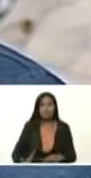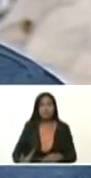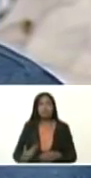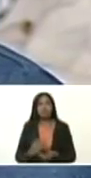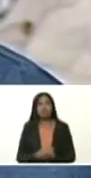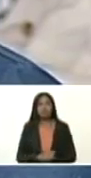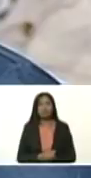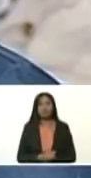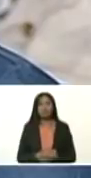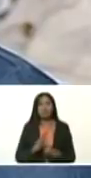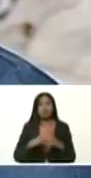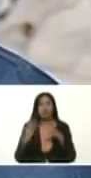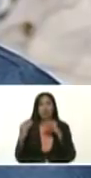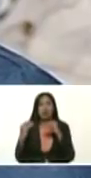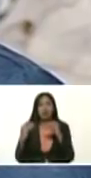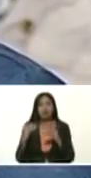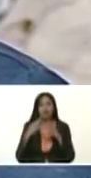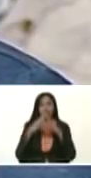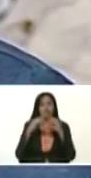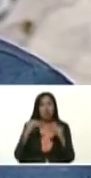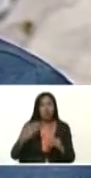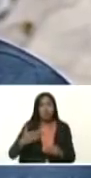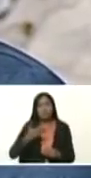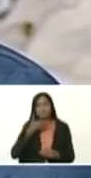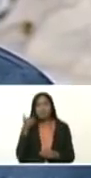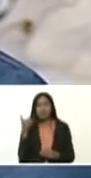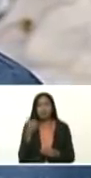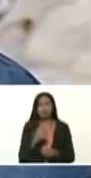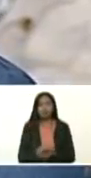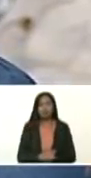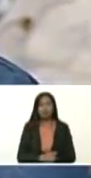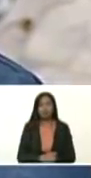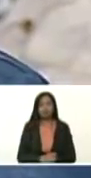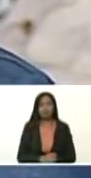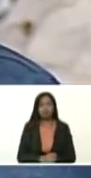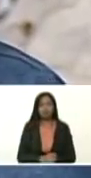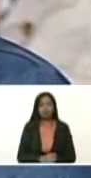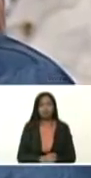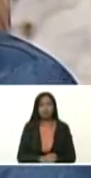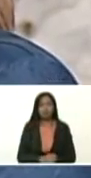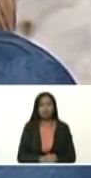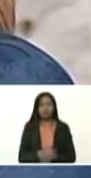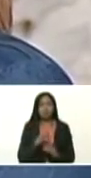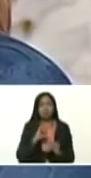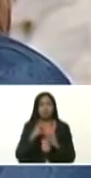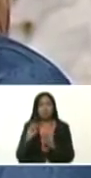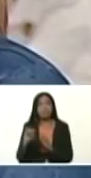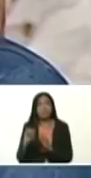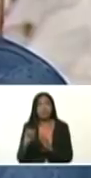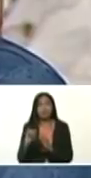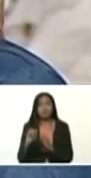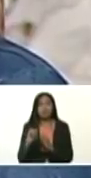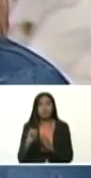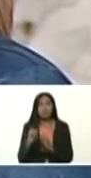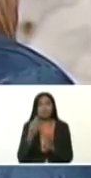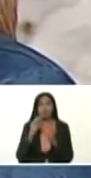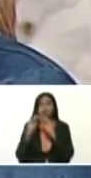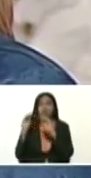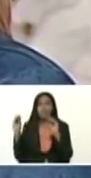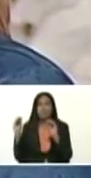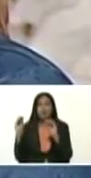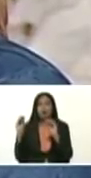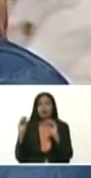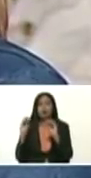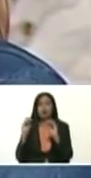hablarlo, porque habladito todo es mejor, sin duda alguna. Por eso hay que hacer el llamado, o el llamado que